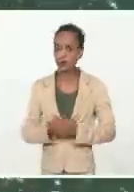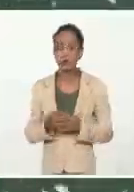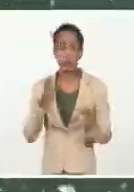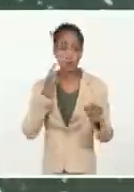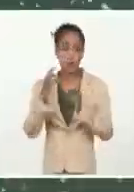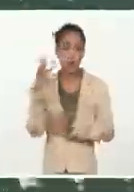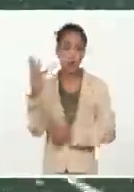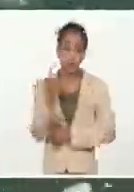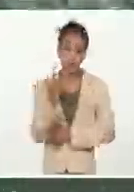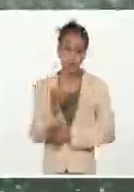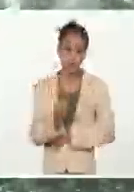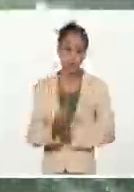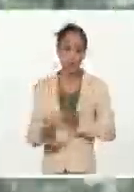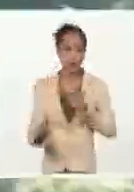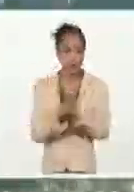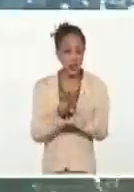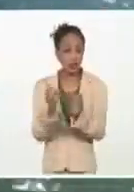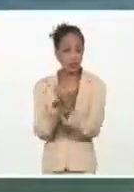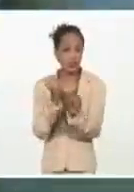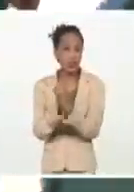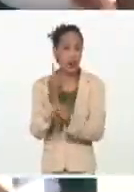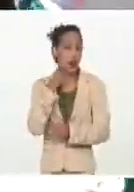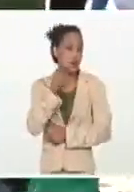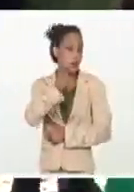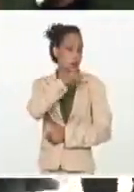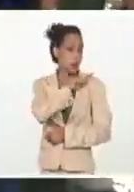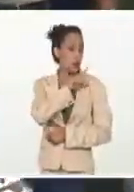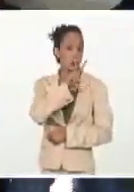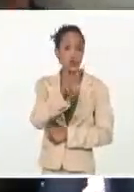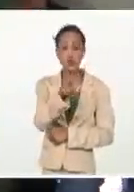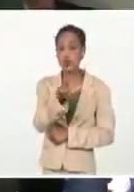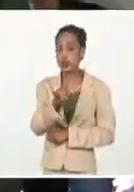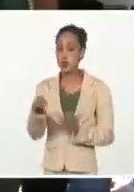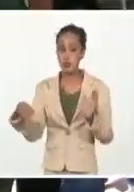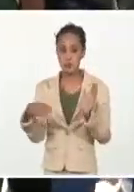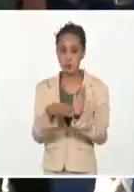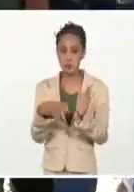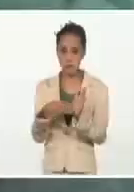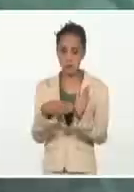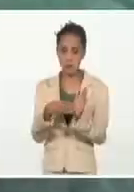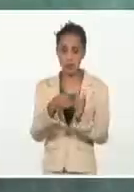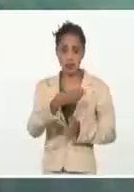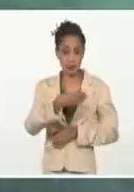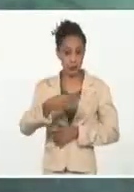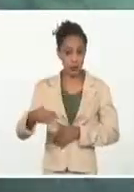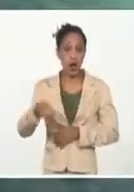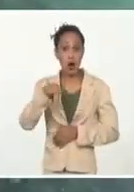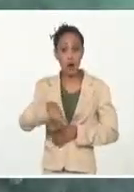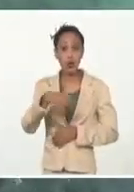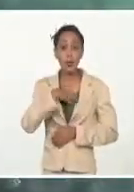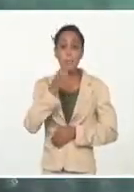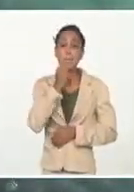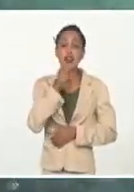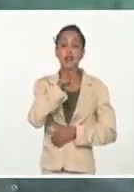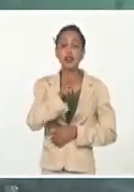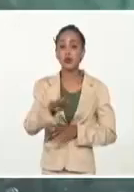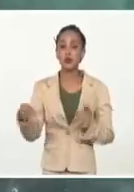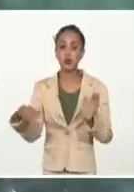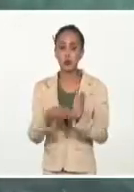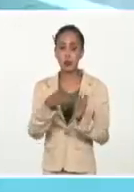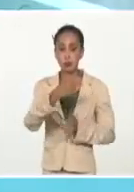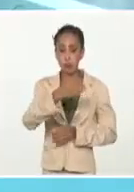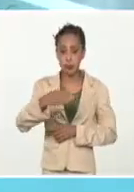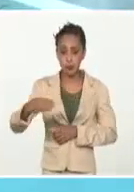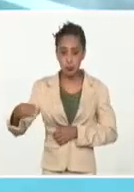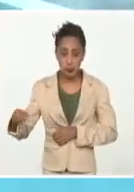iniciaron el trabajo el pasado año con 219 mil alevines y en la actualidad cuentan con más de 24.000 unidades en la categoría de